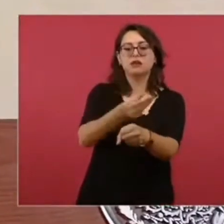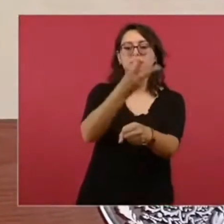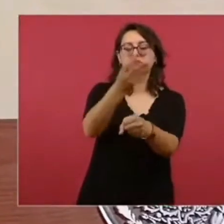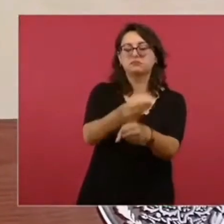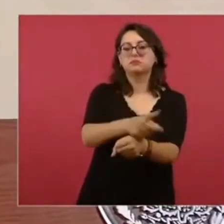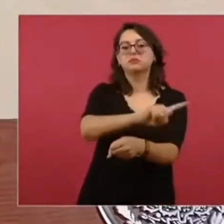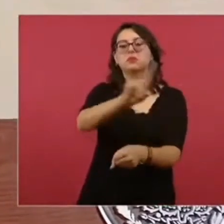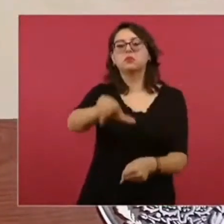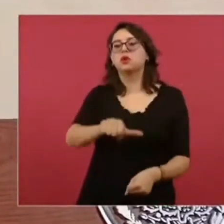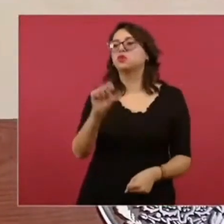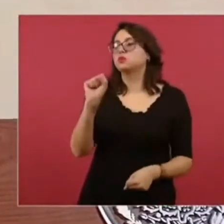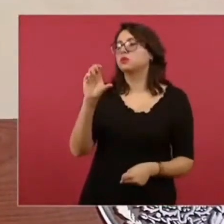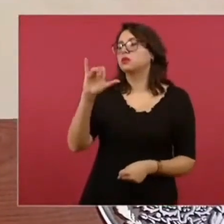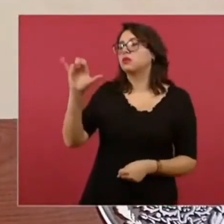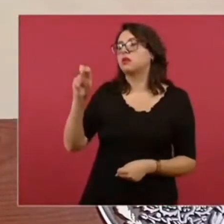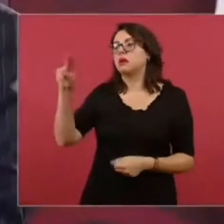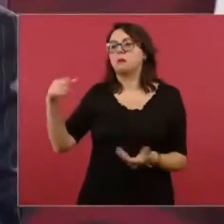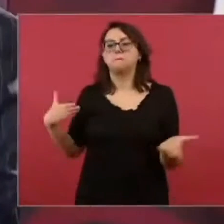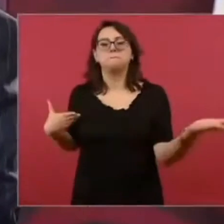rechazadas.